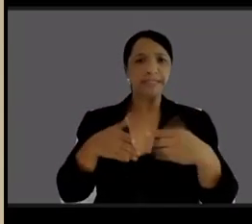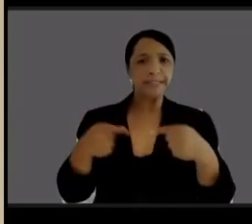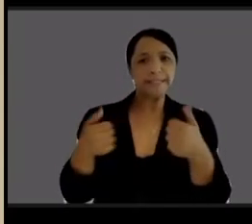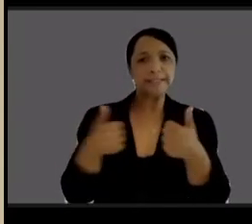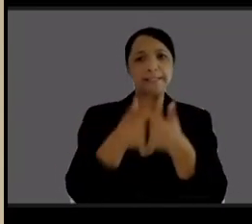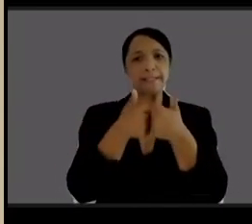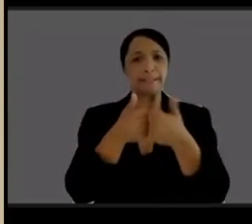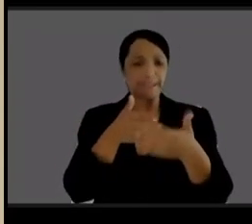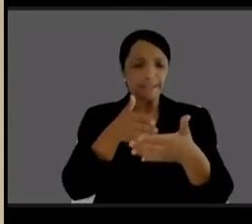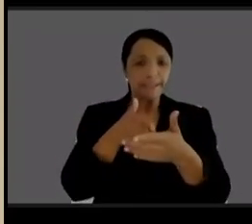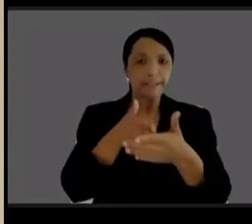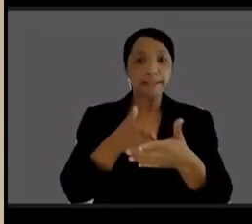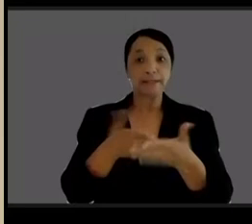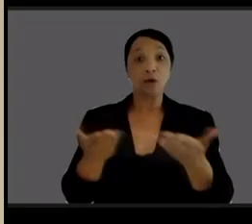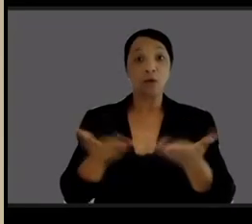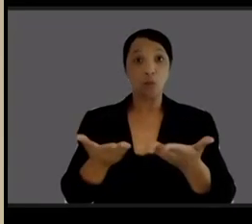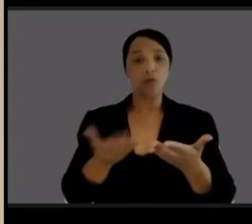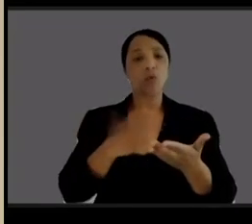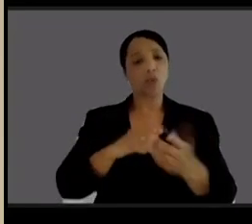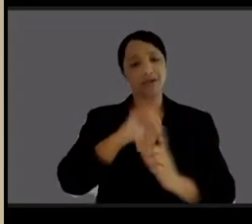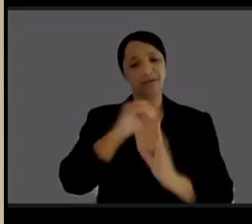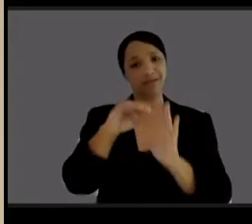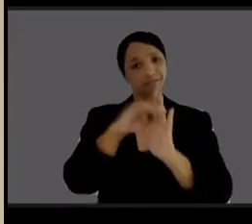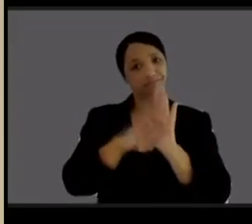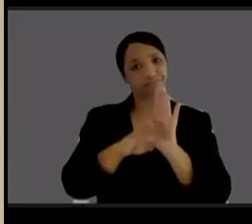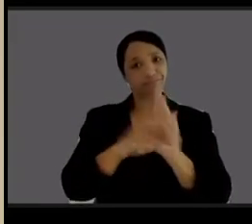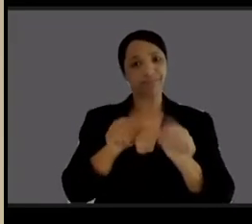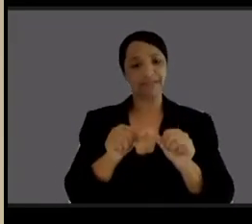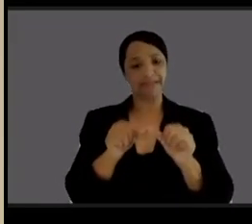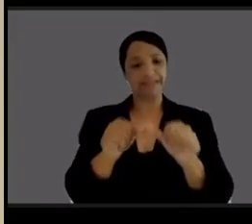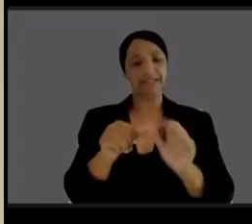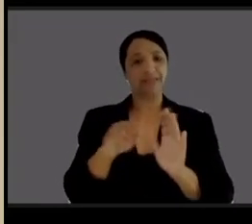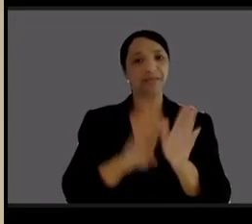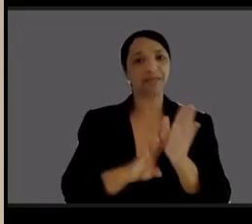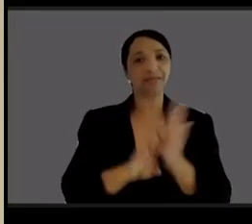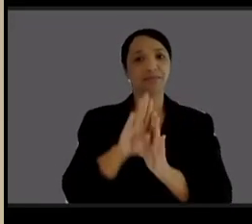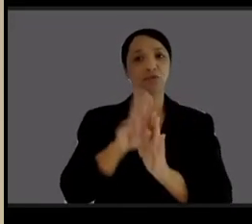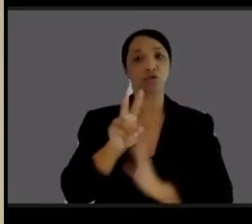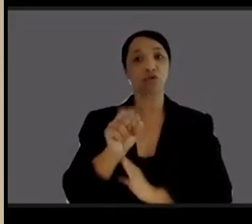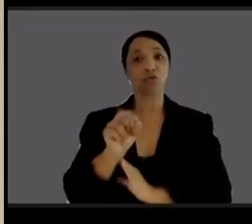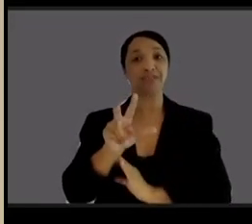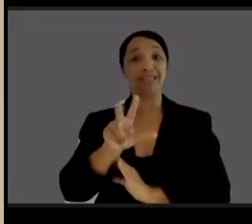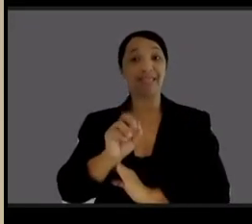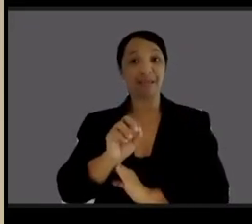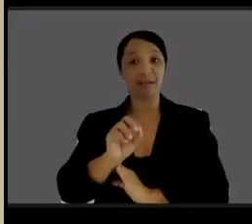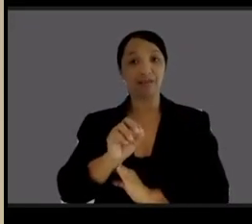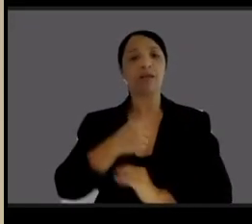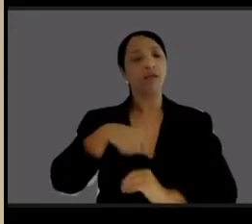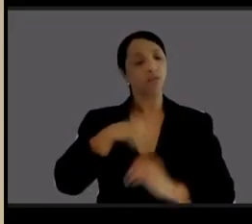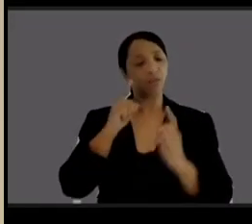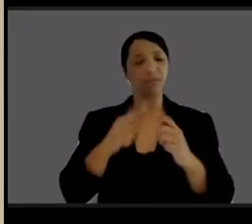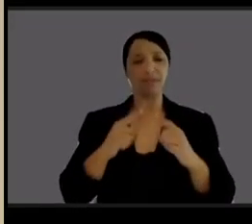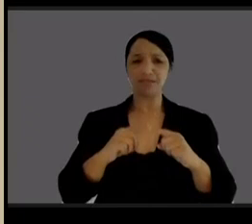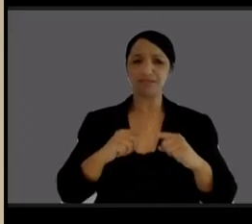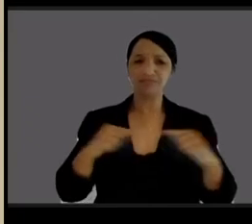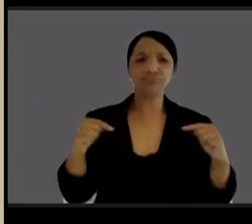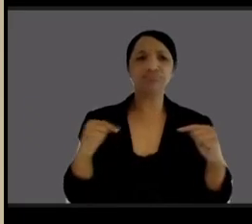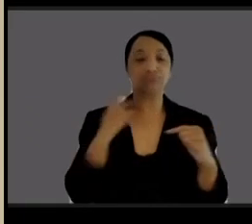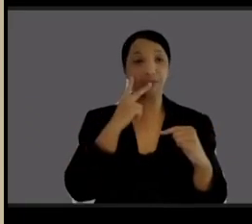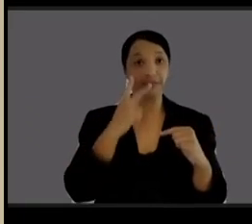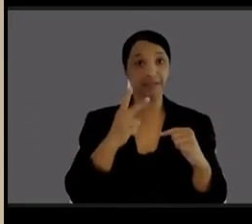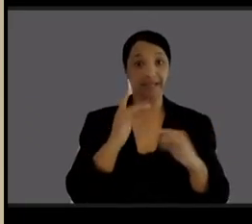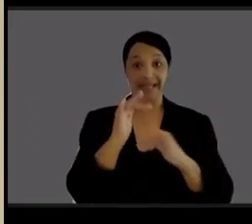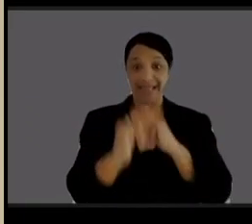y este implica cumplir con la Agenda 2030 para el Desarrollo Sostenible, lo cual implica